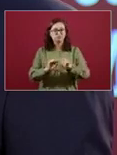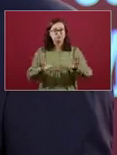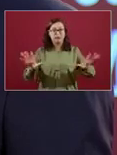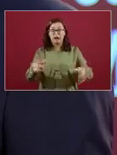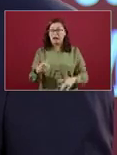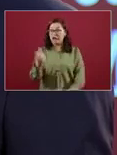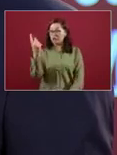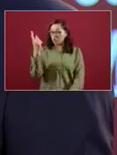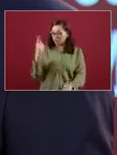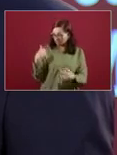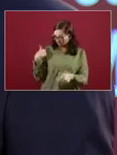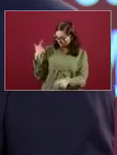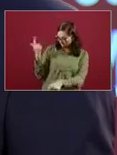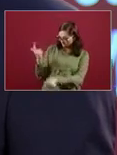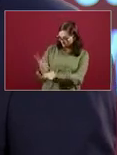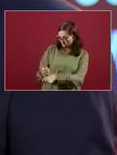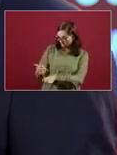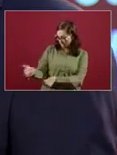clasismo